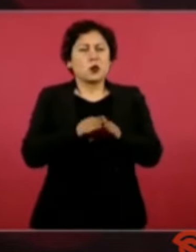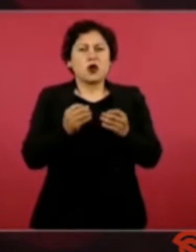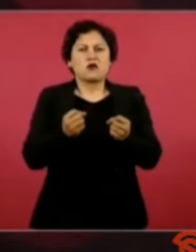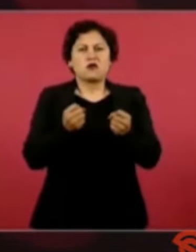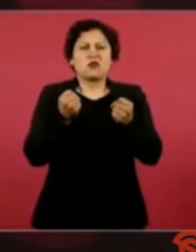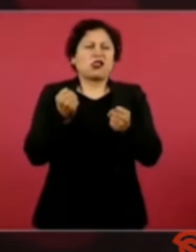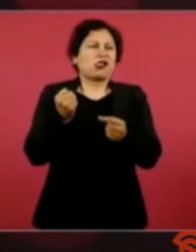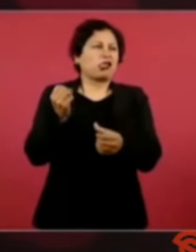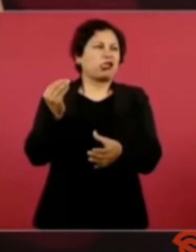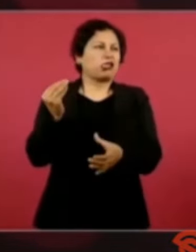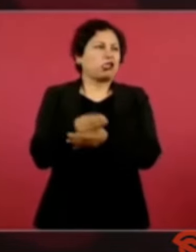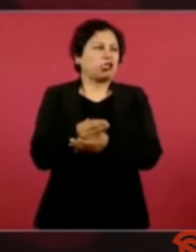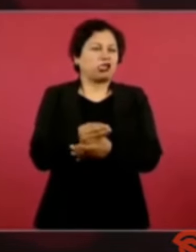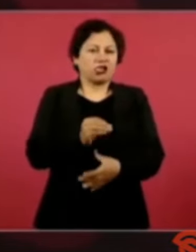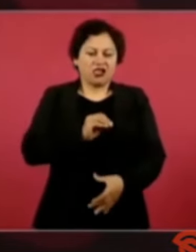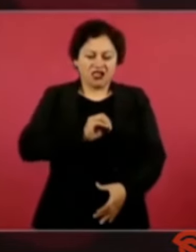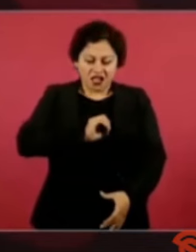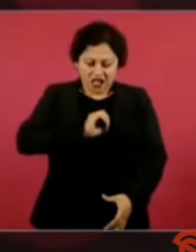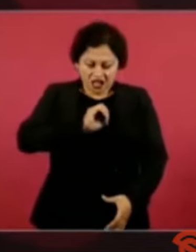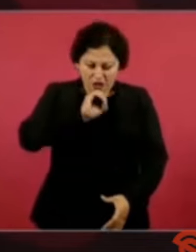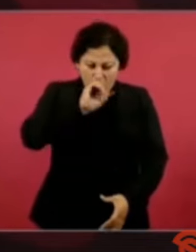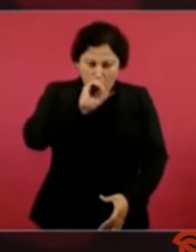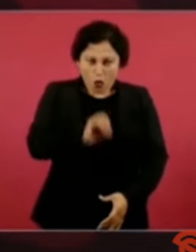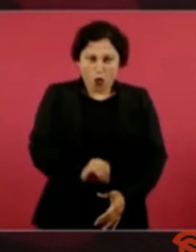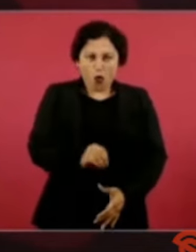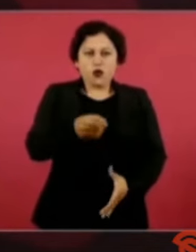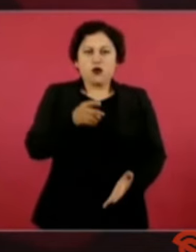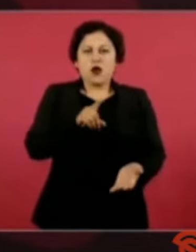Ese clasismo, ese racismo,